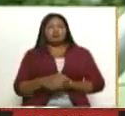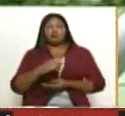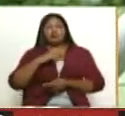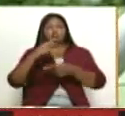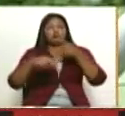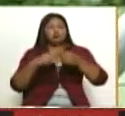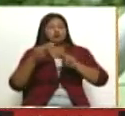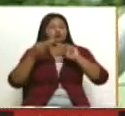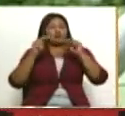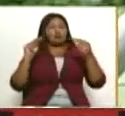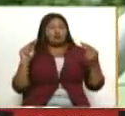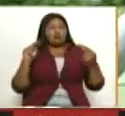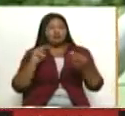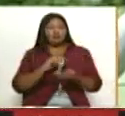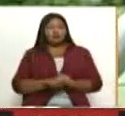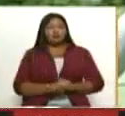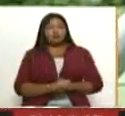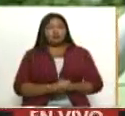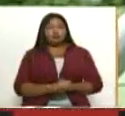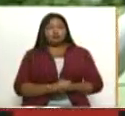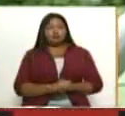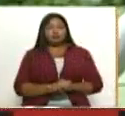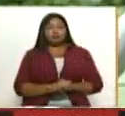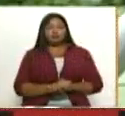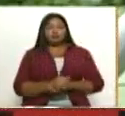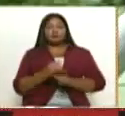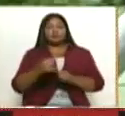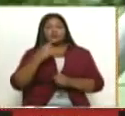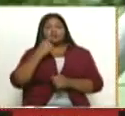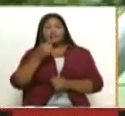paz. Como decía Monseñor,